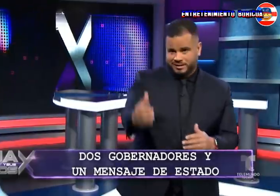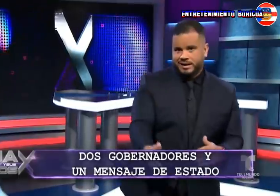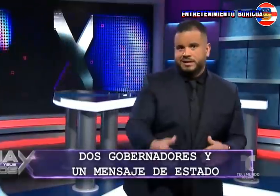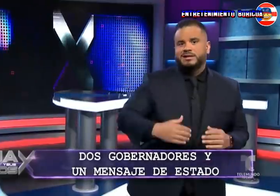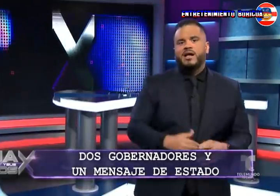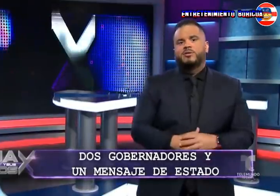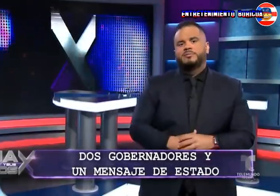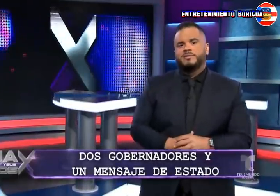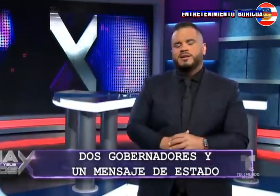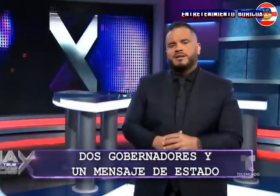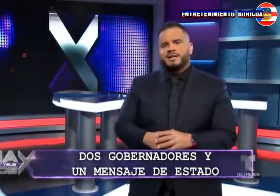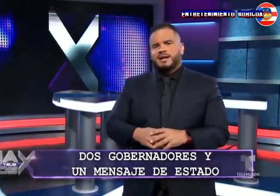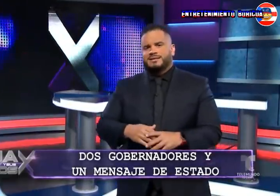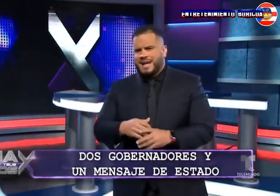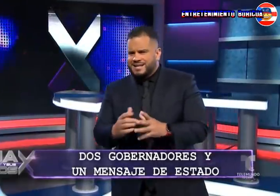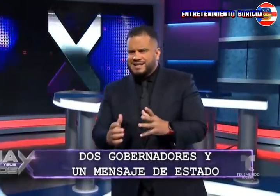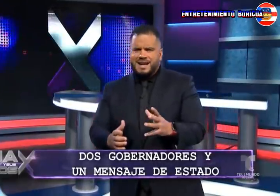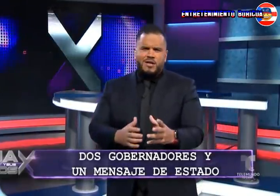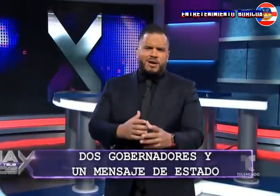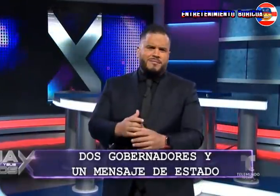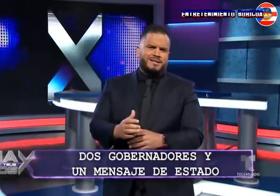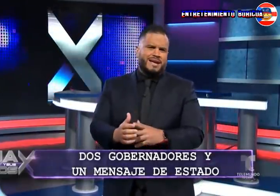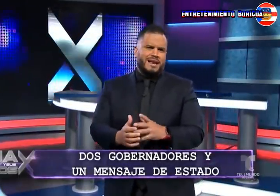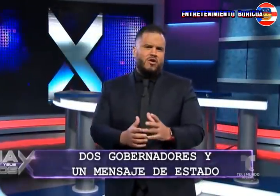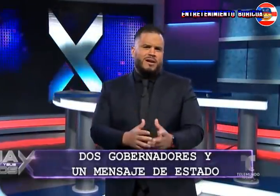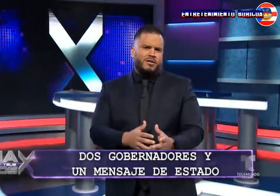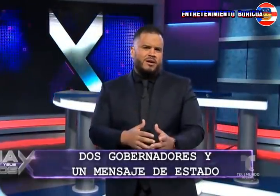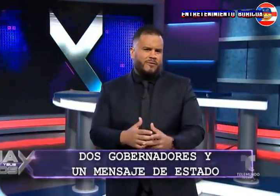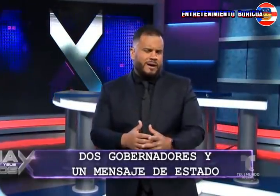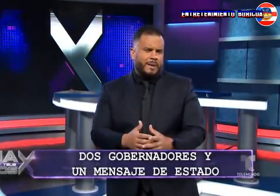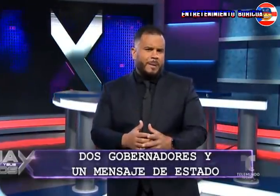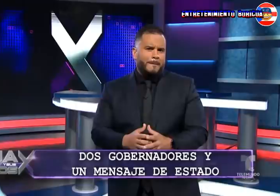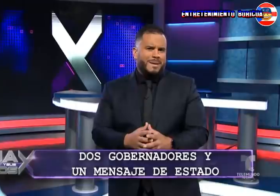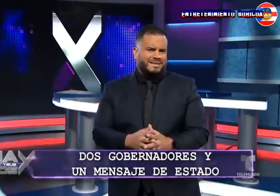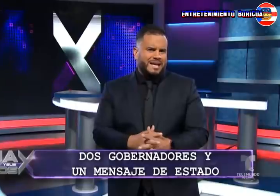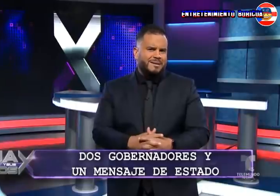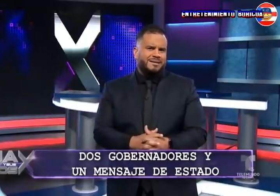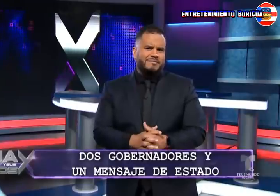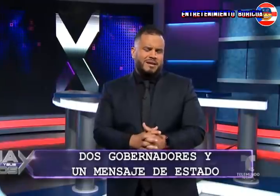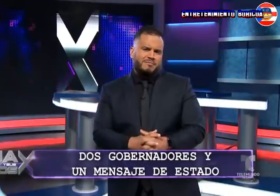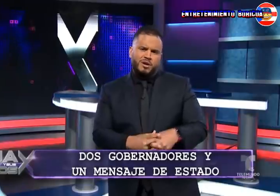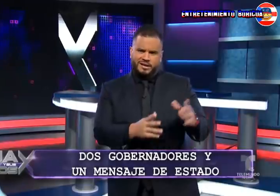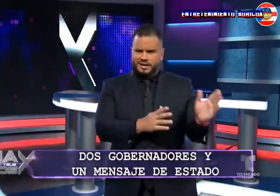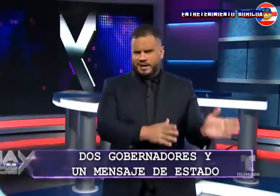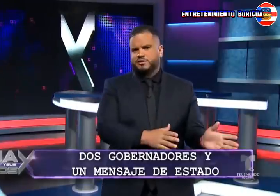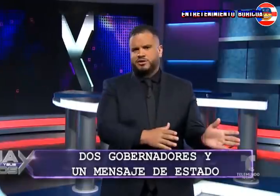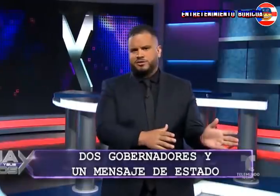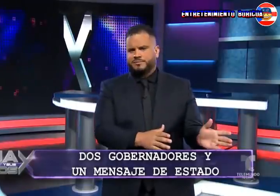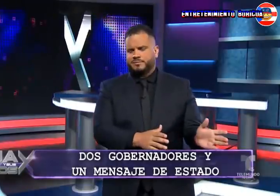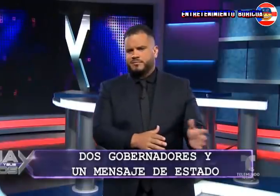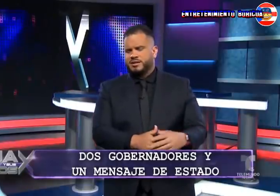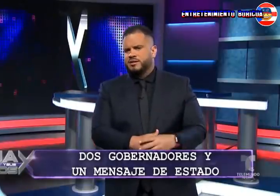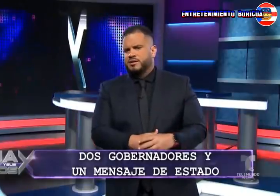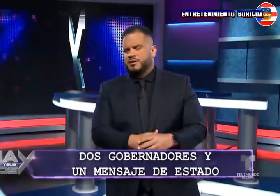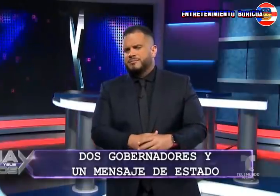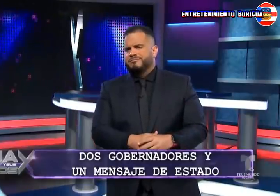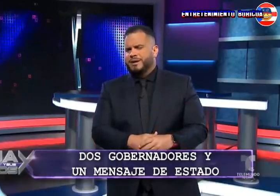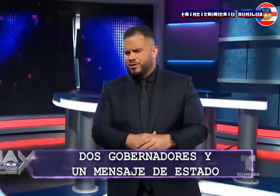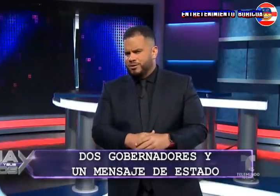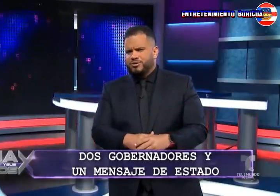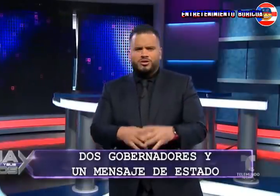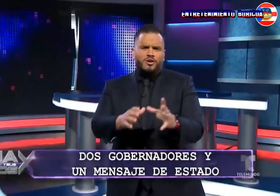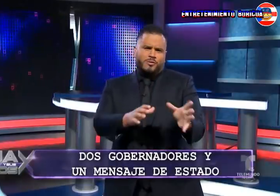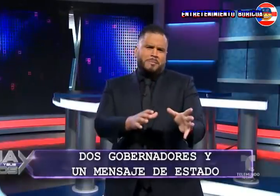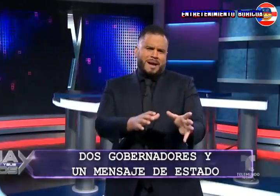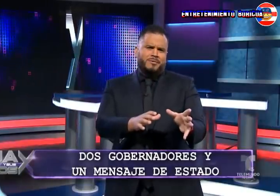su mensaje de Estado. Se ha señalado que el mensaje de la gobernadora fue básicamente el mismo que el de Ricardo Rosselló.